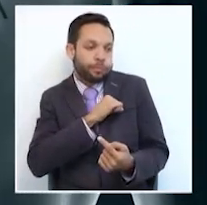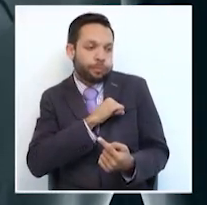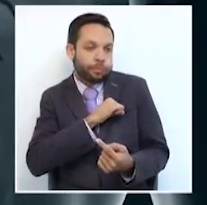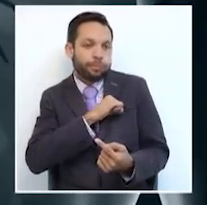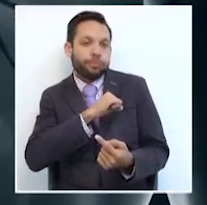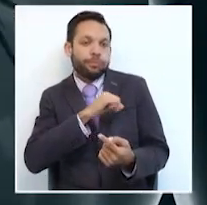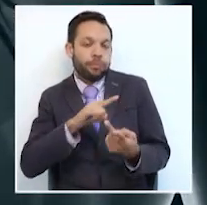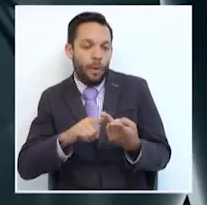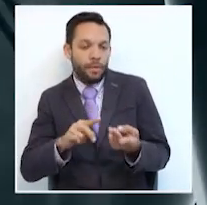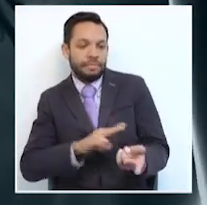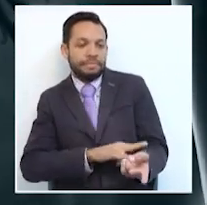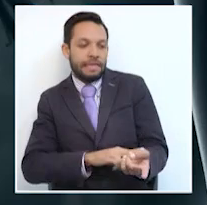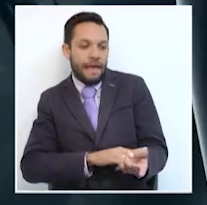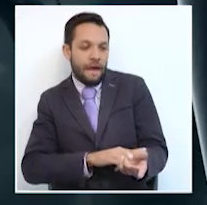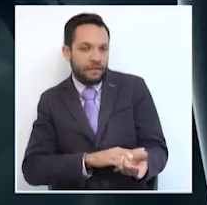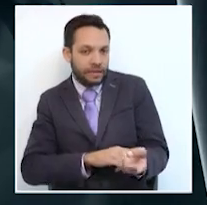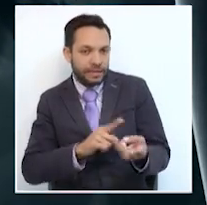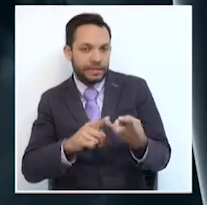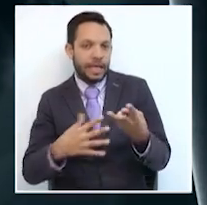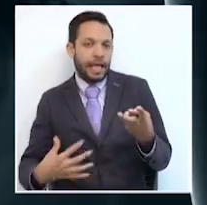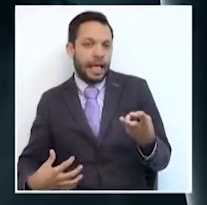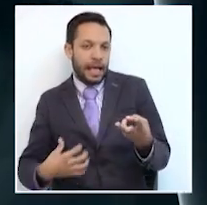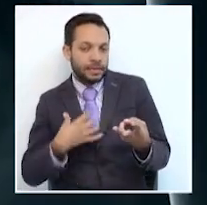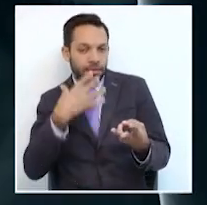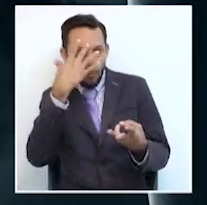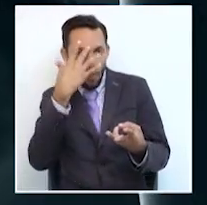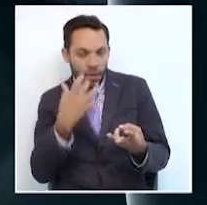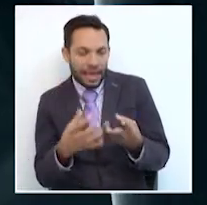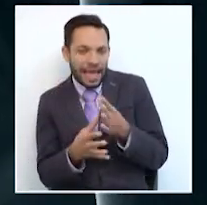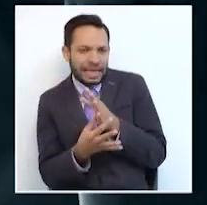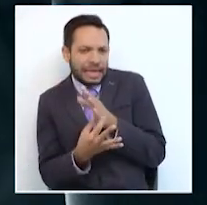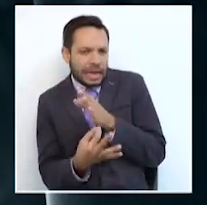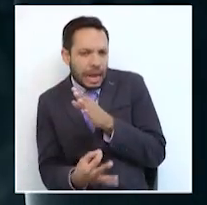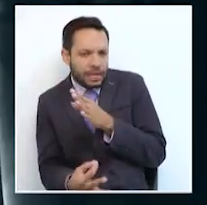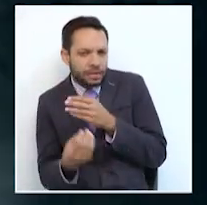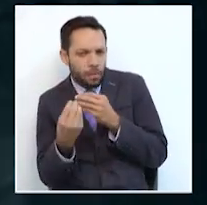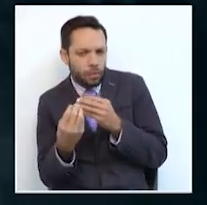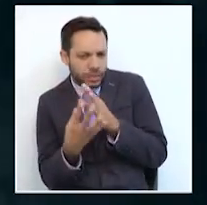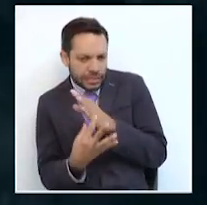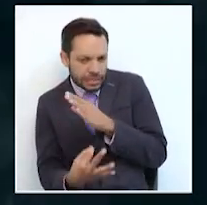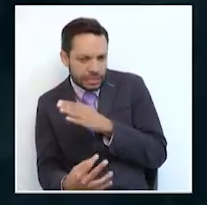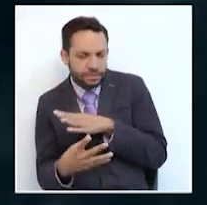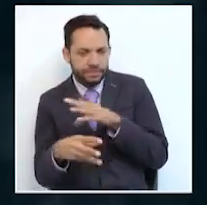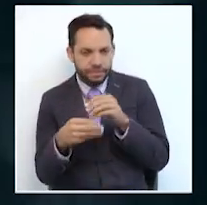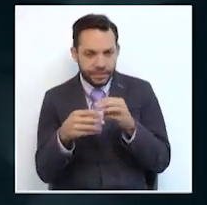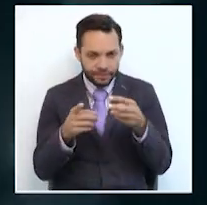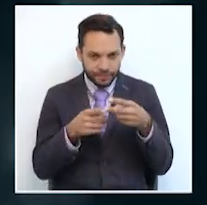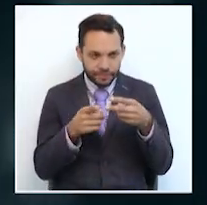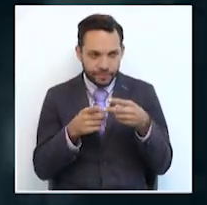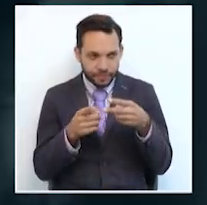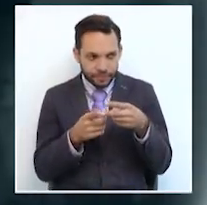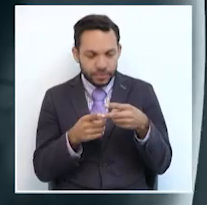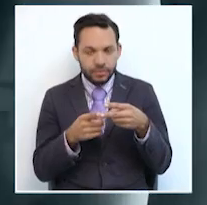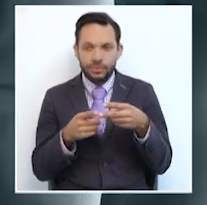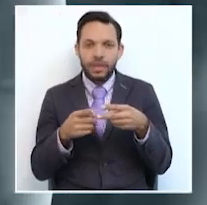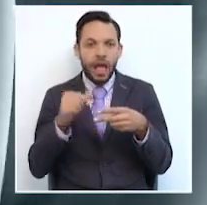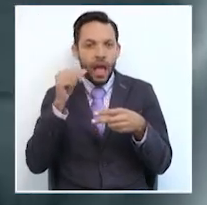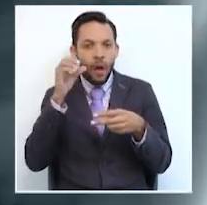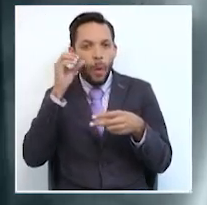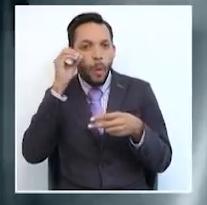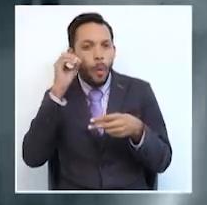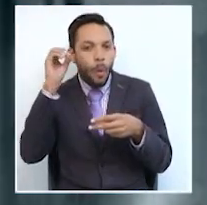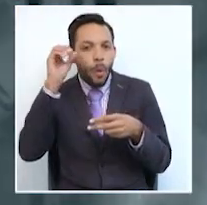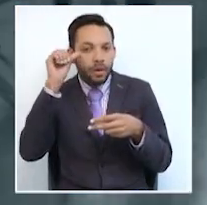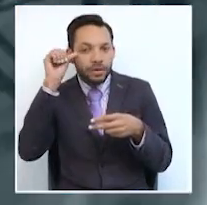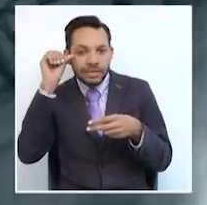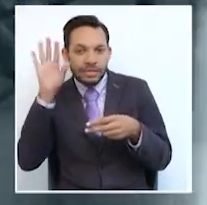todo por su gran contenido en grasas trans según diversos estudios las personas que llevan una dieta occidental ingieren